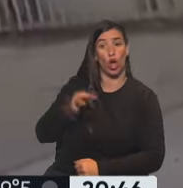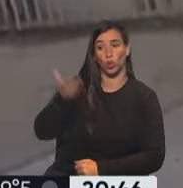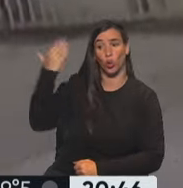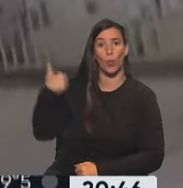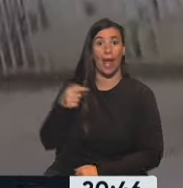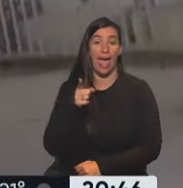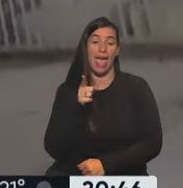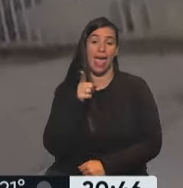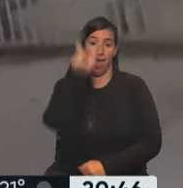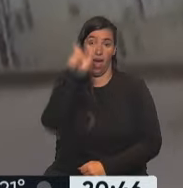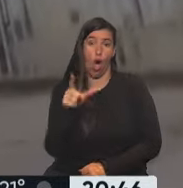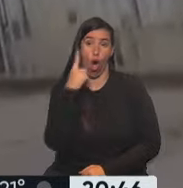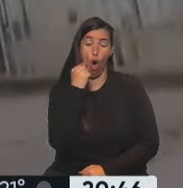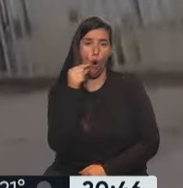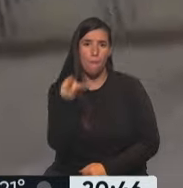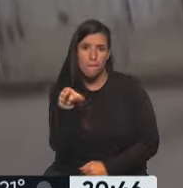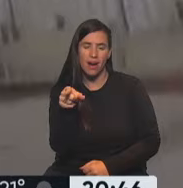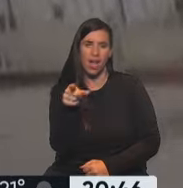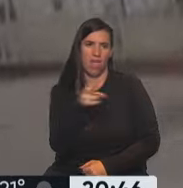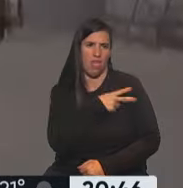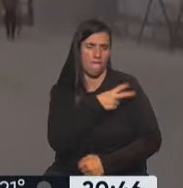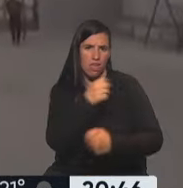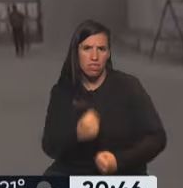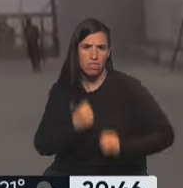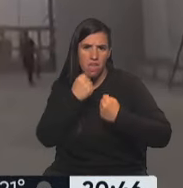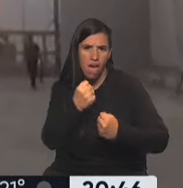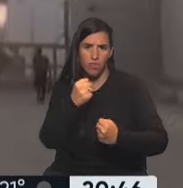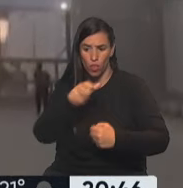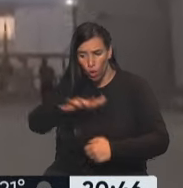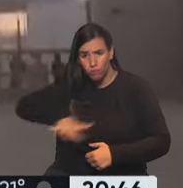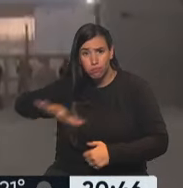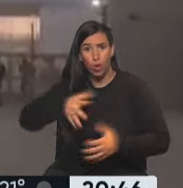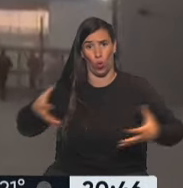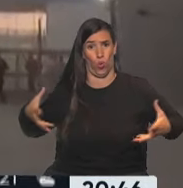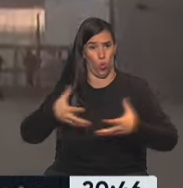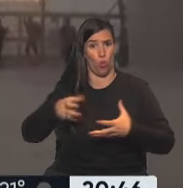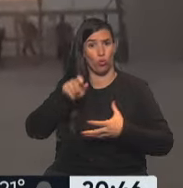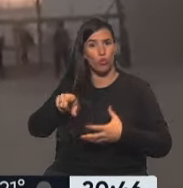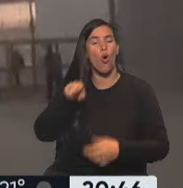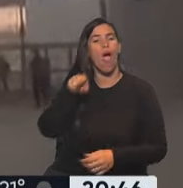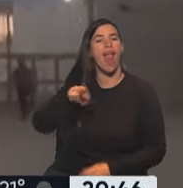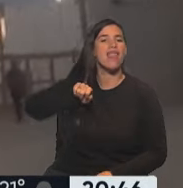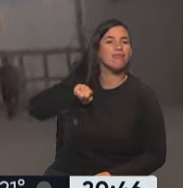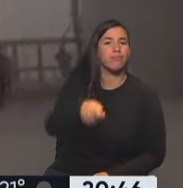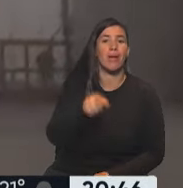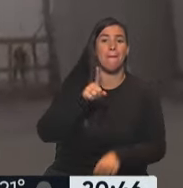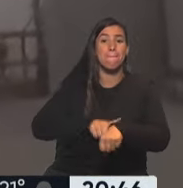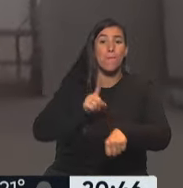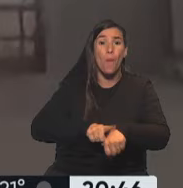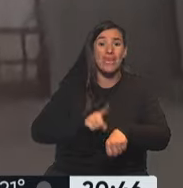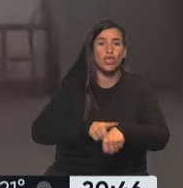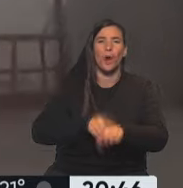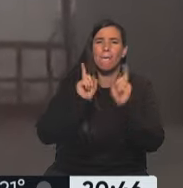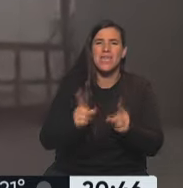kibutz que se llama Nir Yitzhak, cerca de la franja de Gaza en Israel. Él fue asesinado en este momento